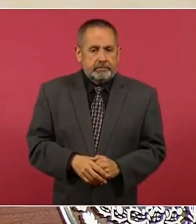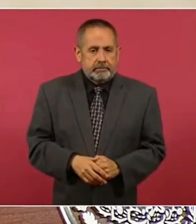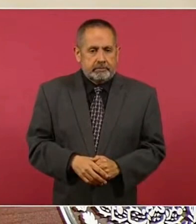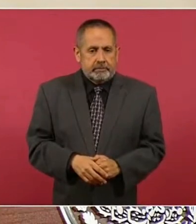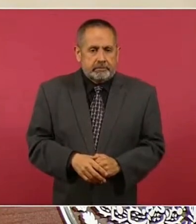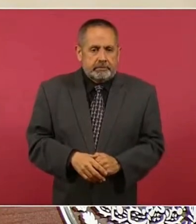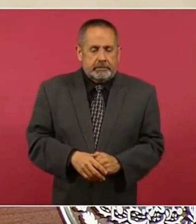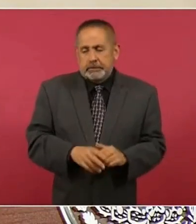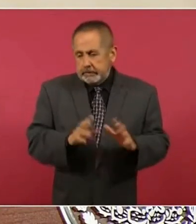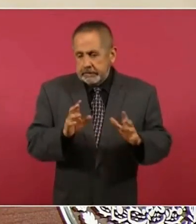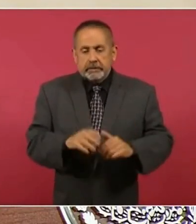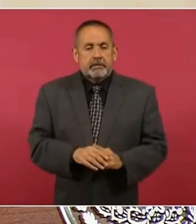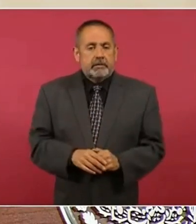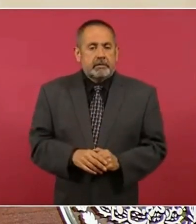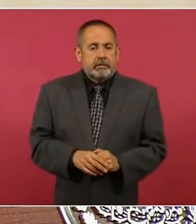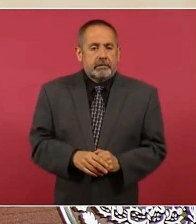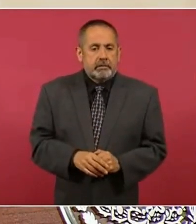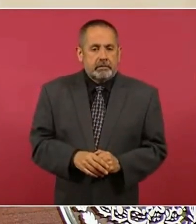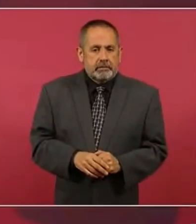Bueno,